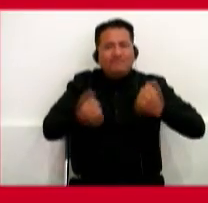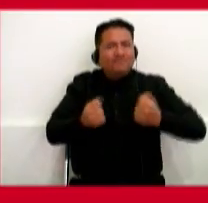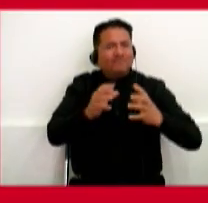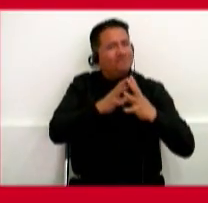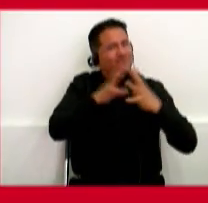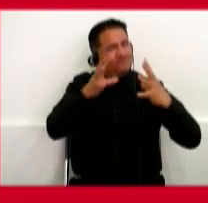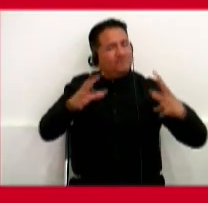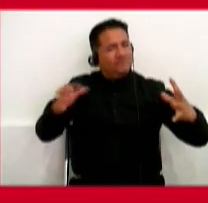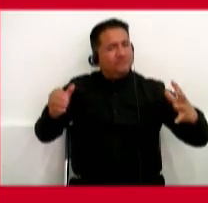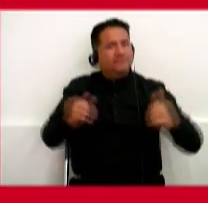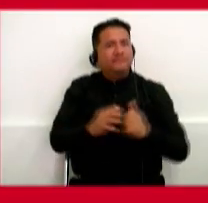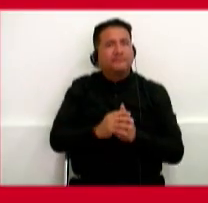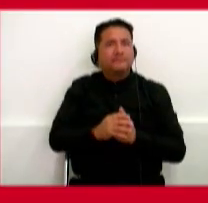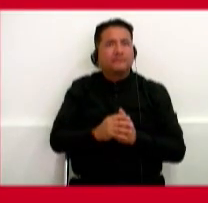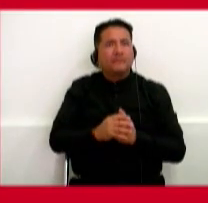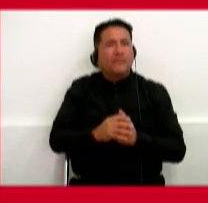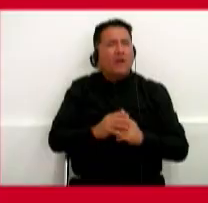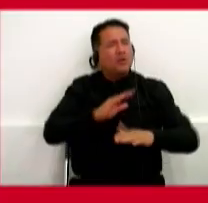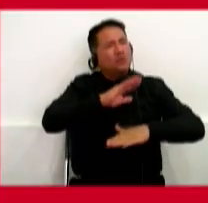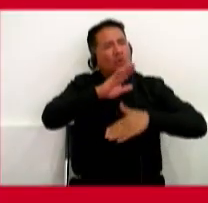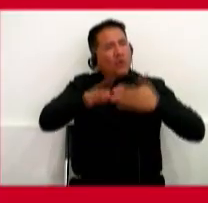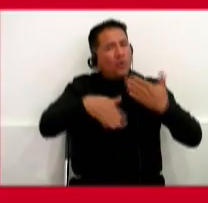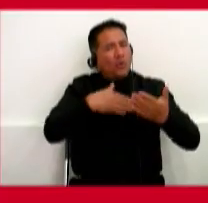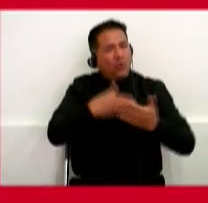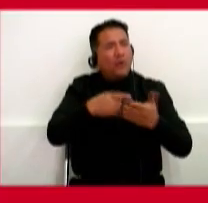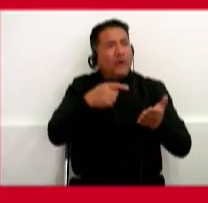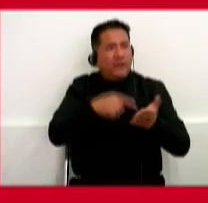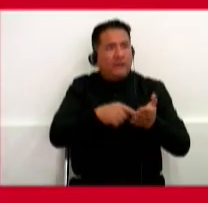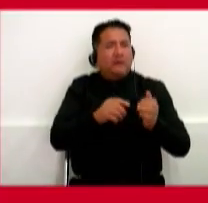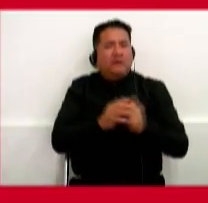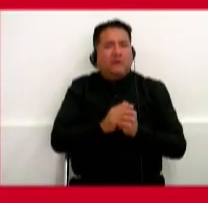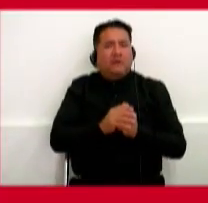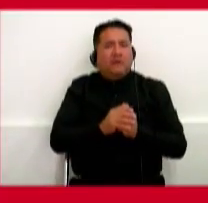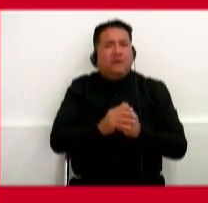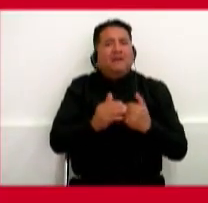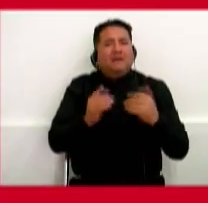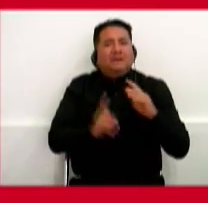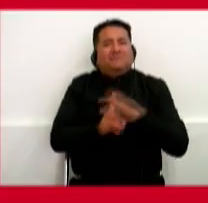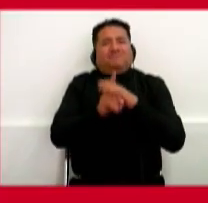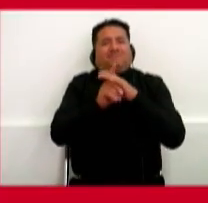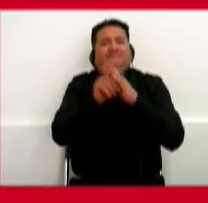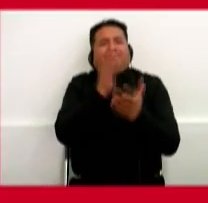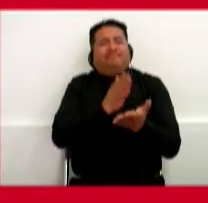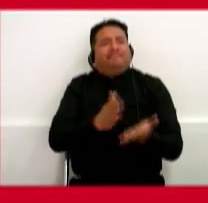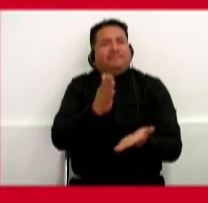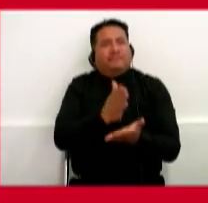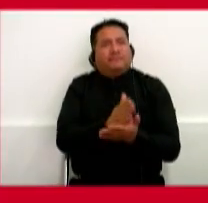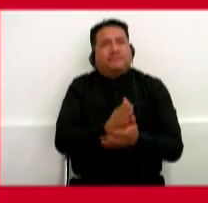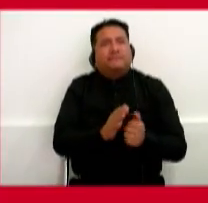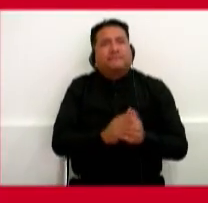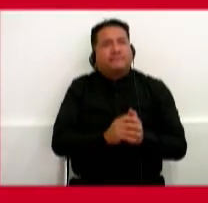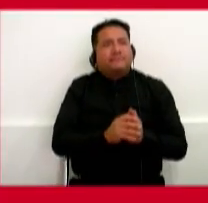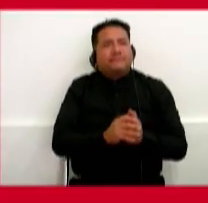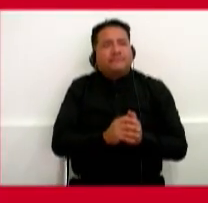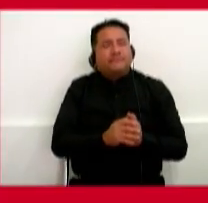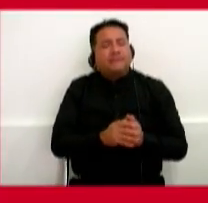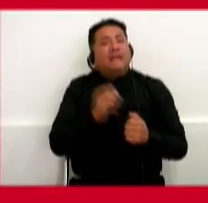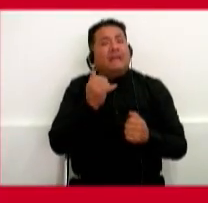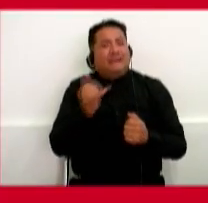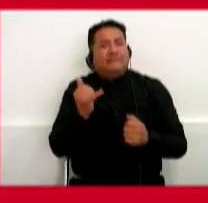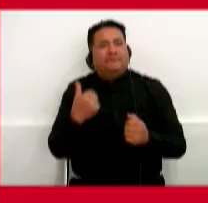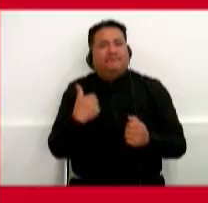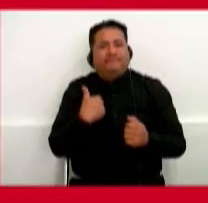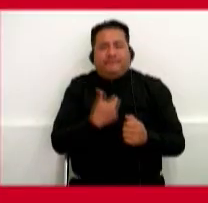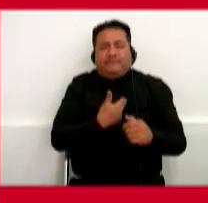Entonces, todo esto contrajo esos problemas y también el que comenzamos a generar colas